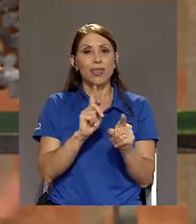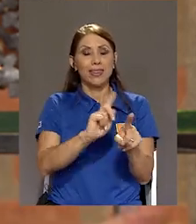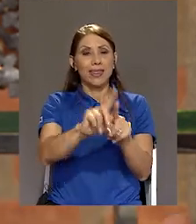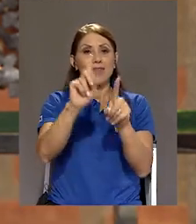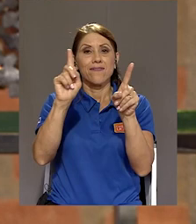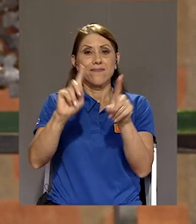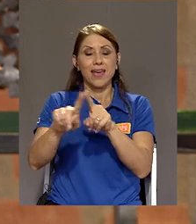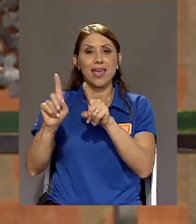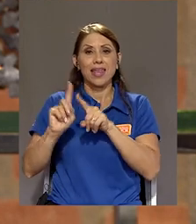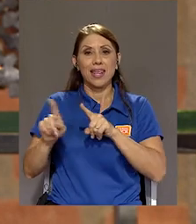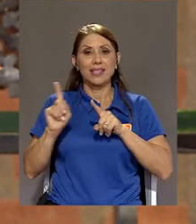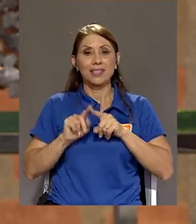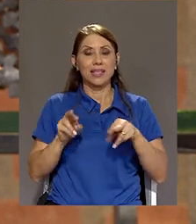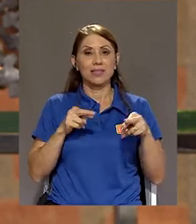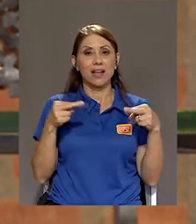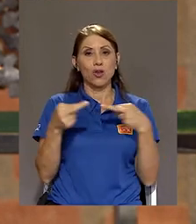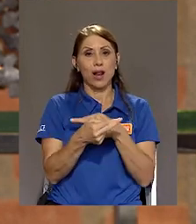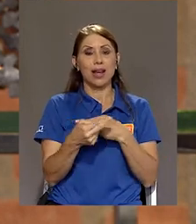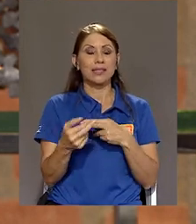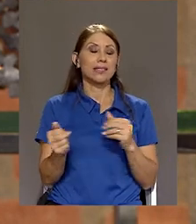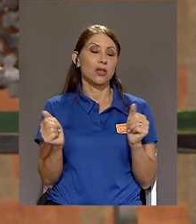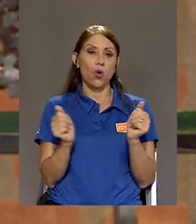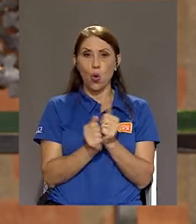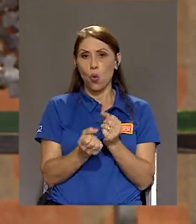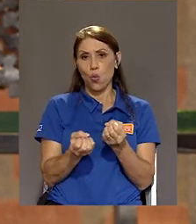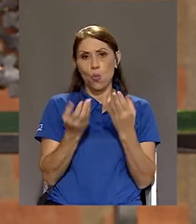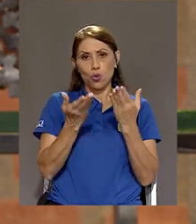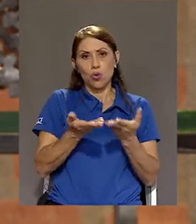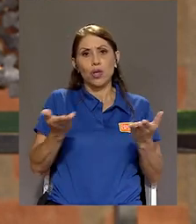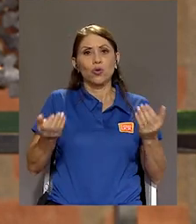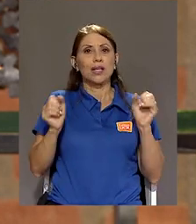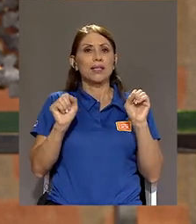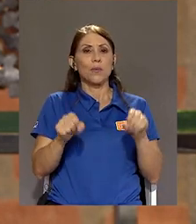regionales, con un montón de cosas que pueden atenderse.